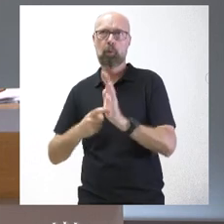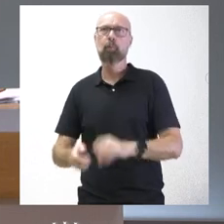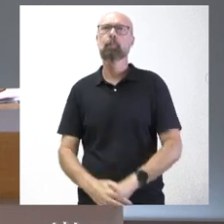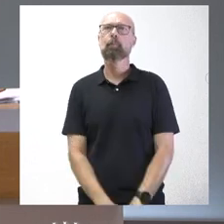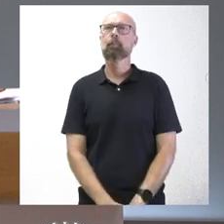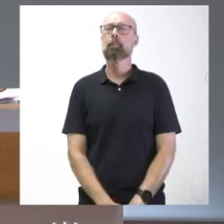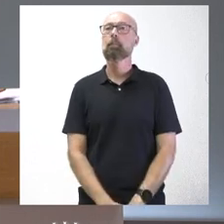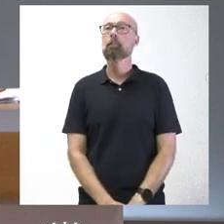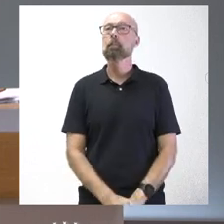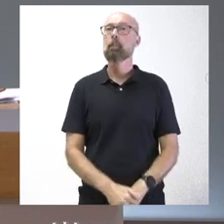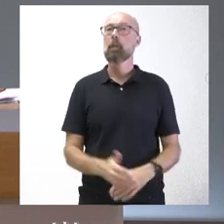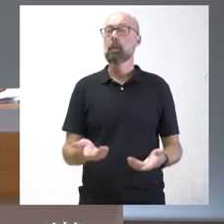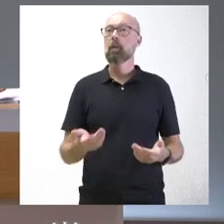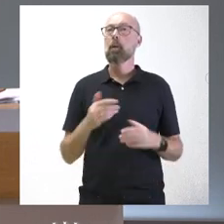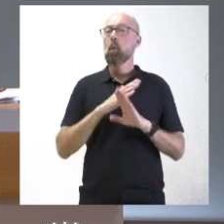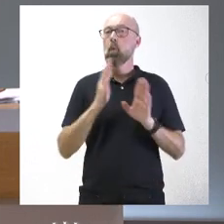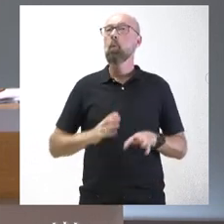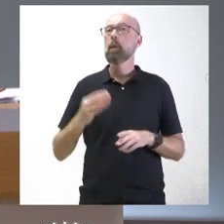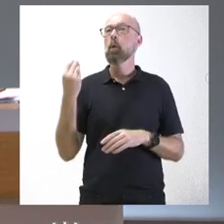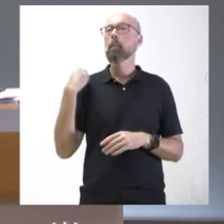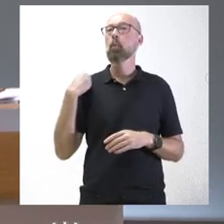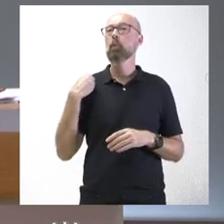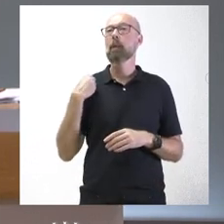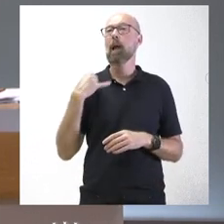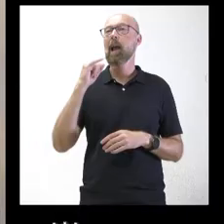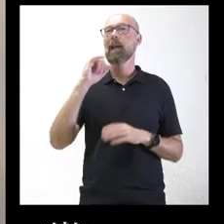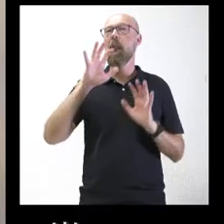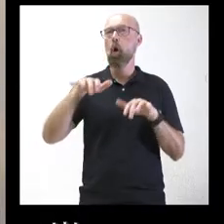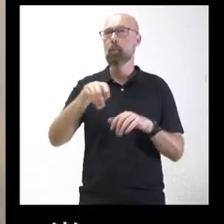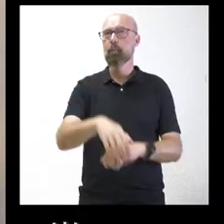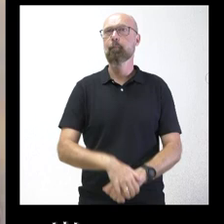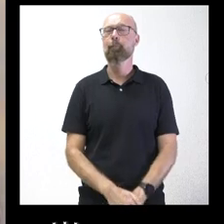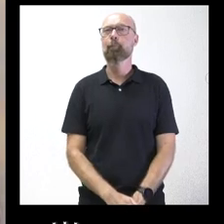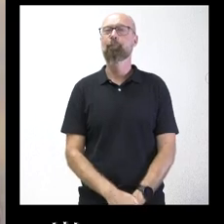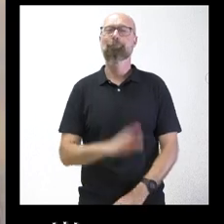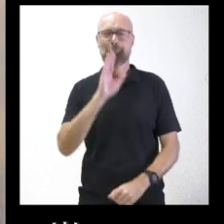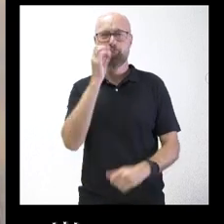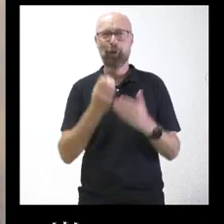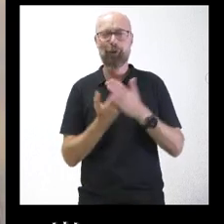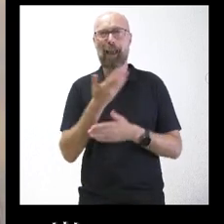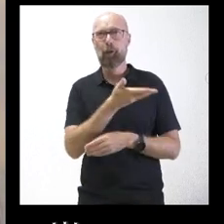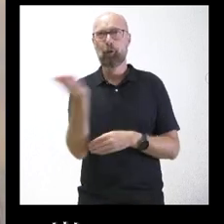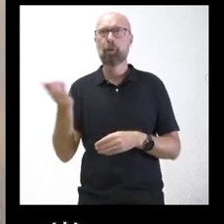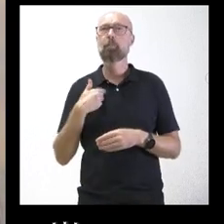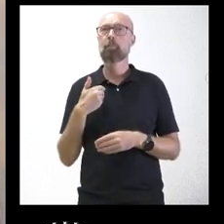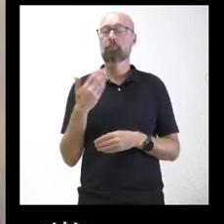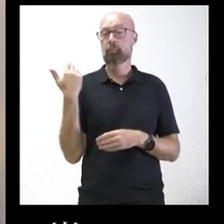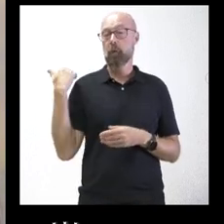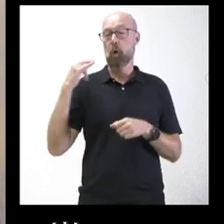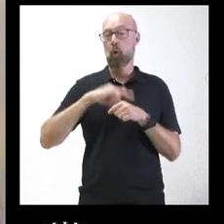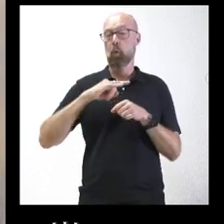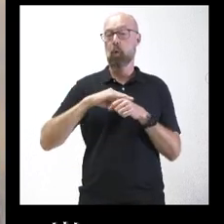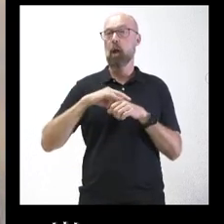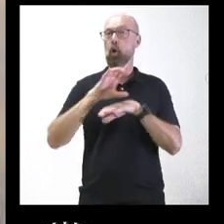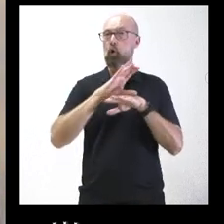Cerramos el turno con Elizabeth Alba de y león adelante Elizabeth Hola buenos días a todos el lunes el consejero del turismo